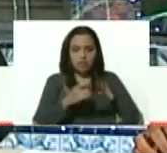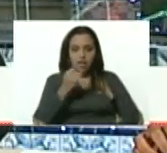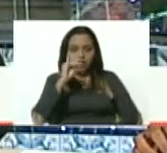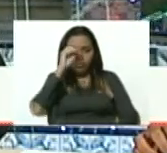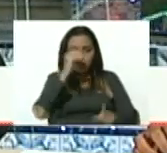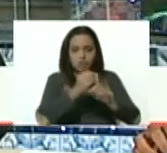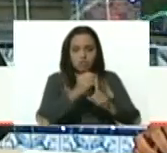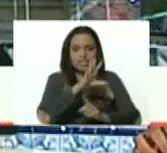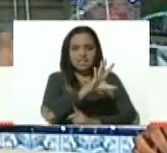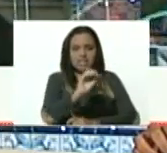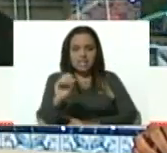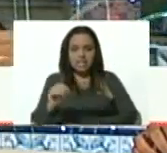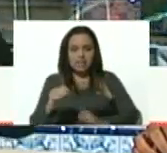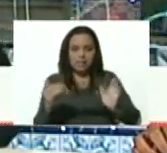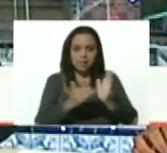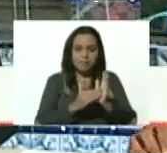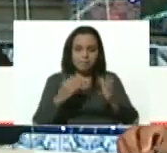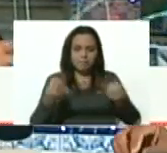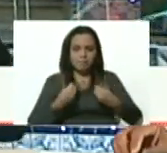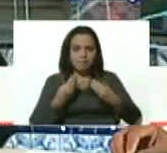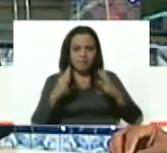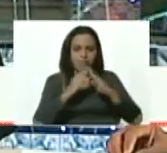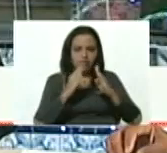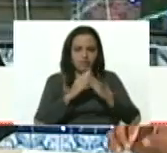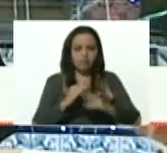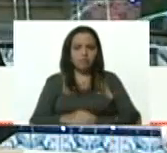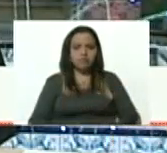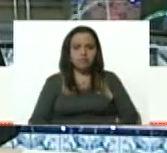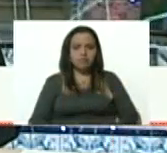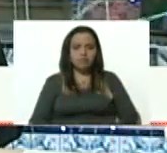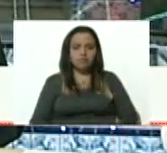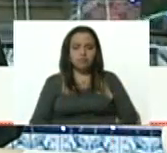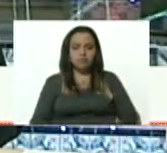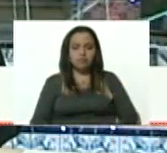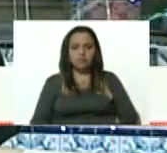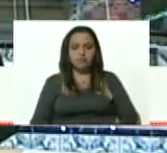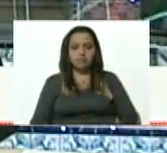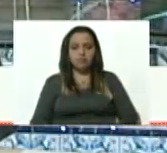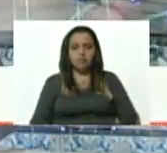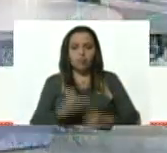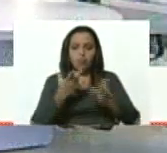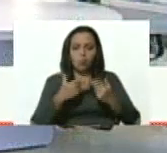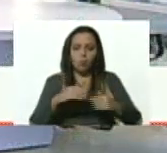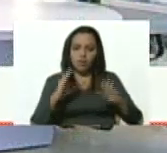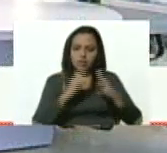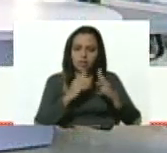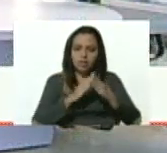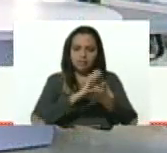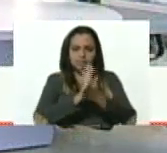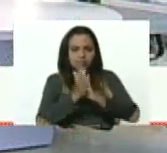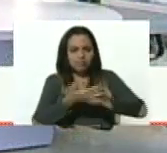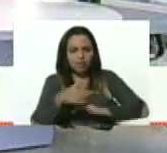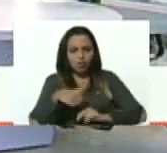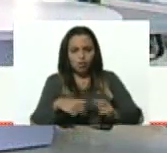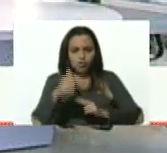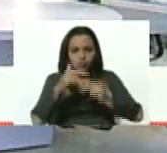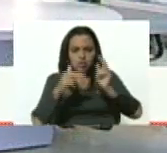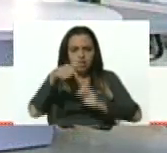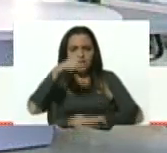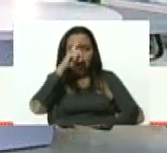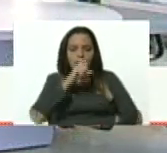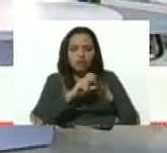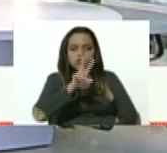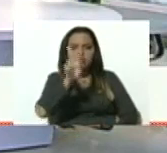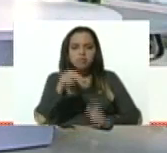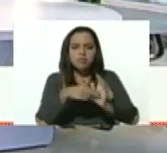de unas 500.000 viviendas. Señor ministro, vamos a conversar aquí. ¿Cuántas viviendas vamos a terminar construyendo este año 2019